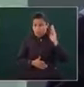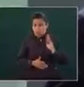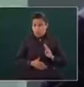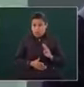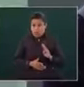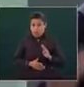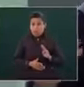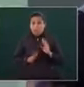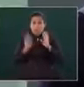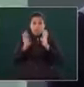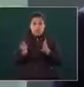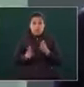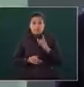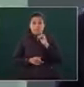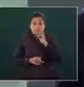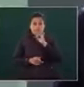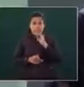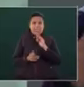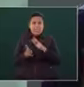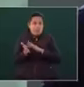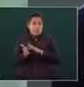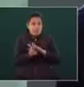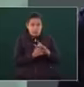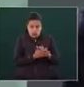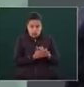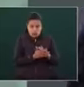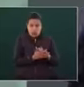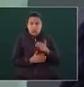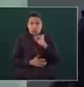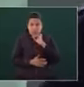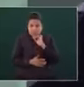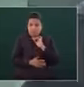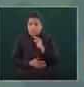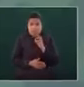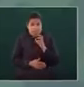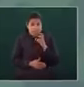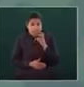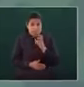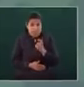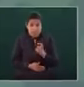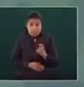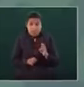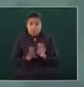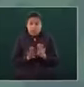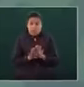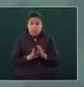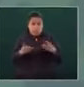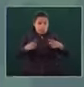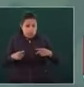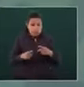con las remesas, que esos sí son héroes, heroínas,